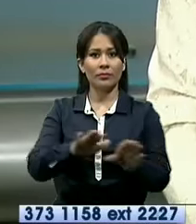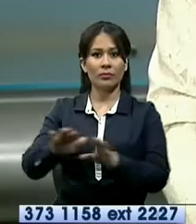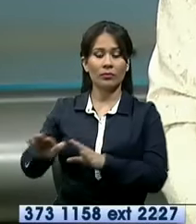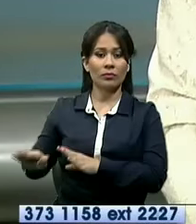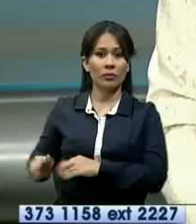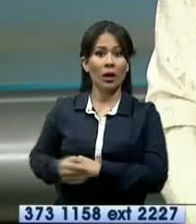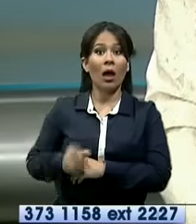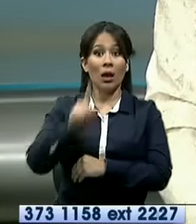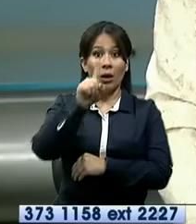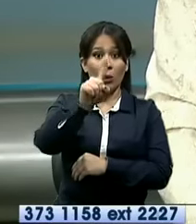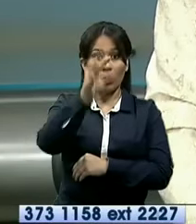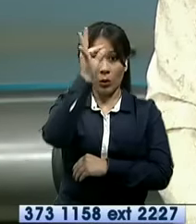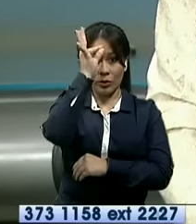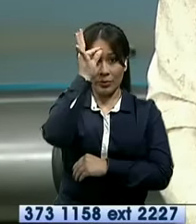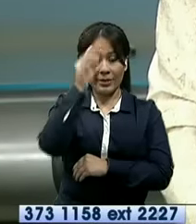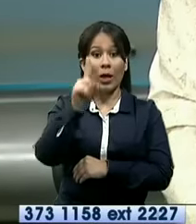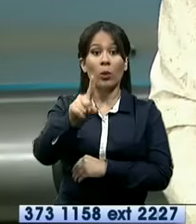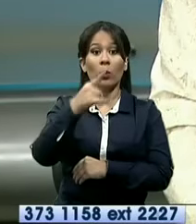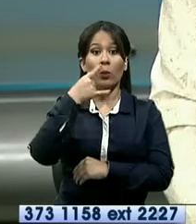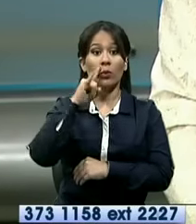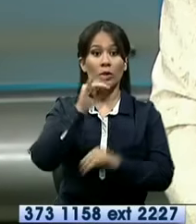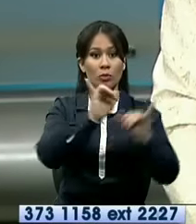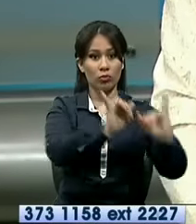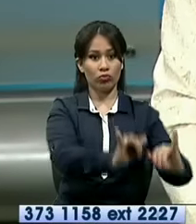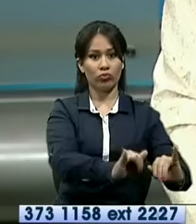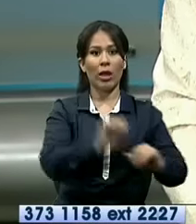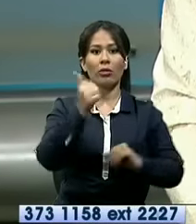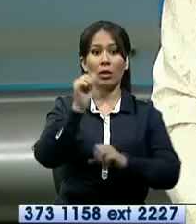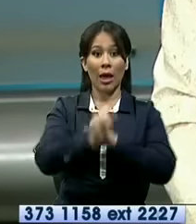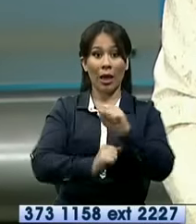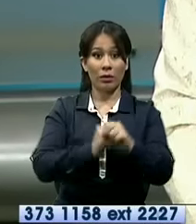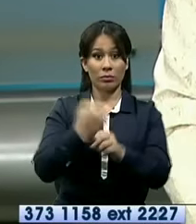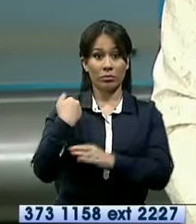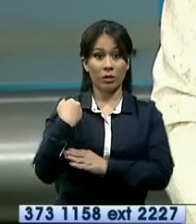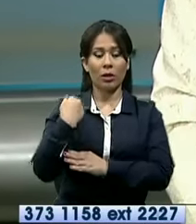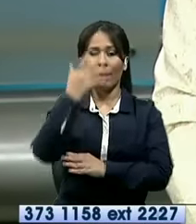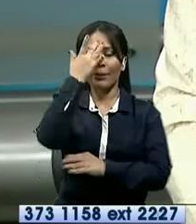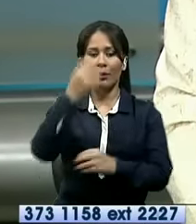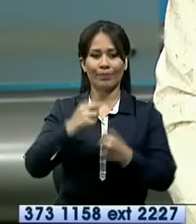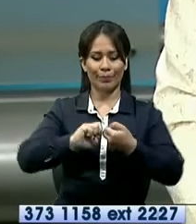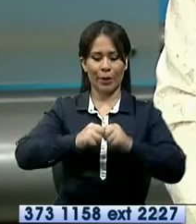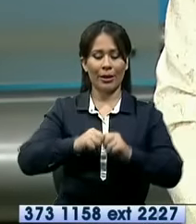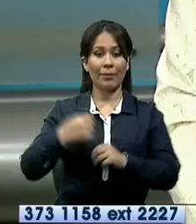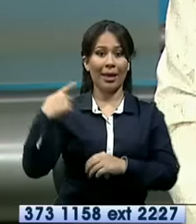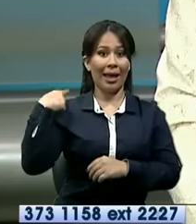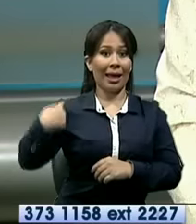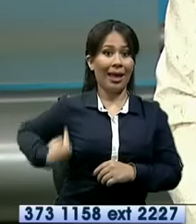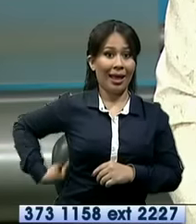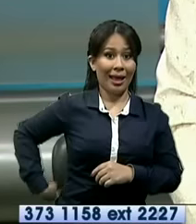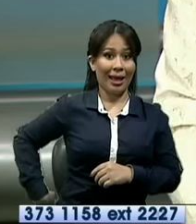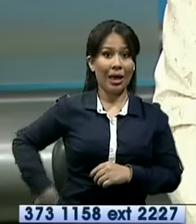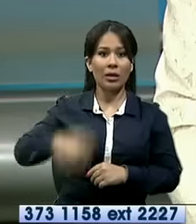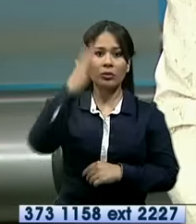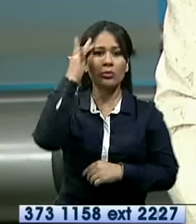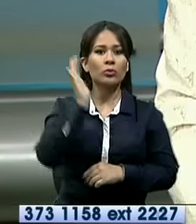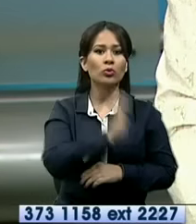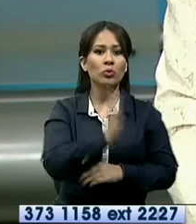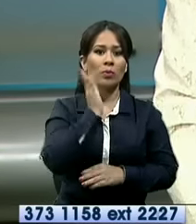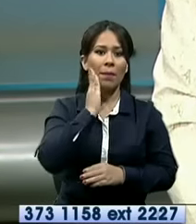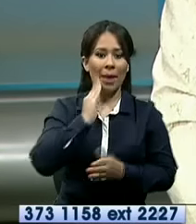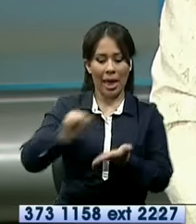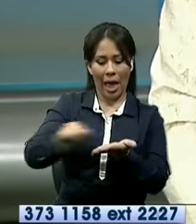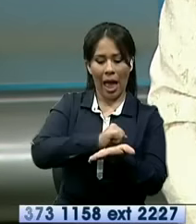Permanece en una casa de salud el menor de 10 años que sufrió lesiones de segundo grado luego de que su madre lo quemara en la espalda con una